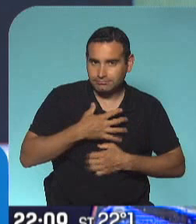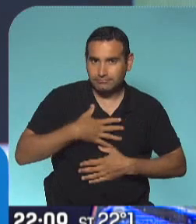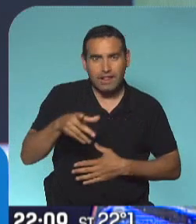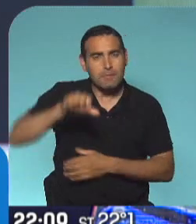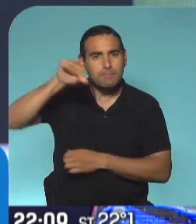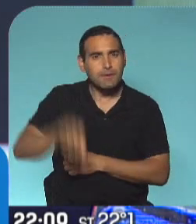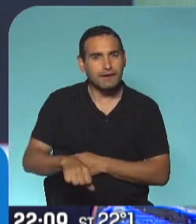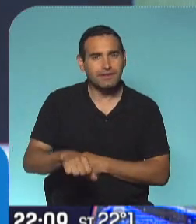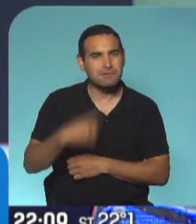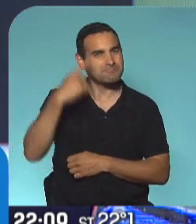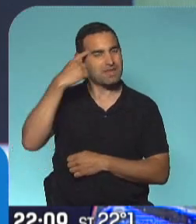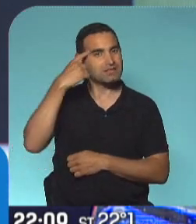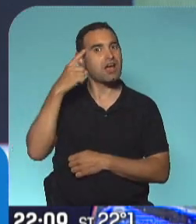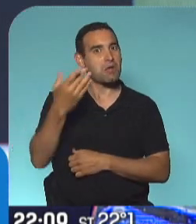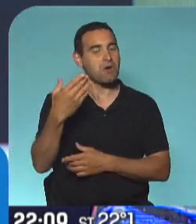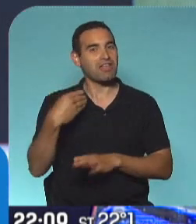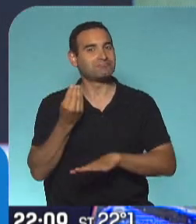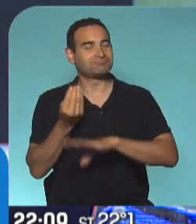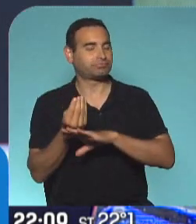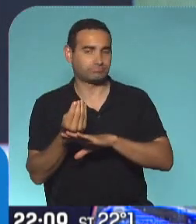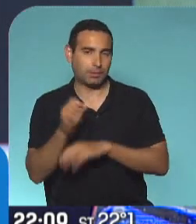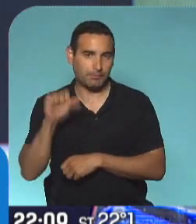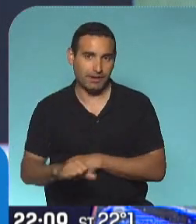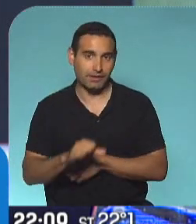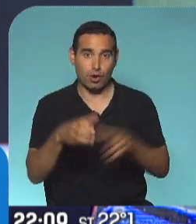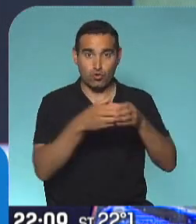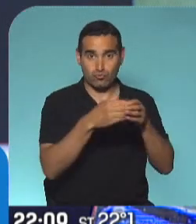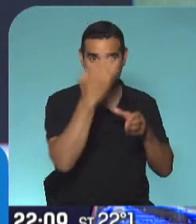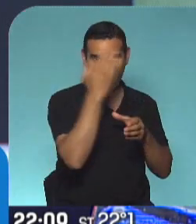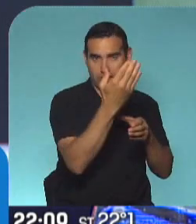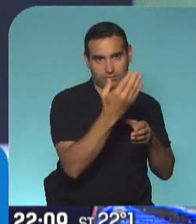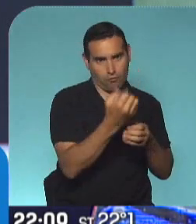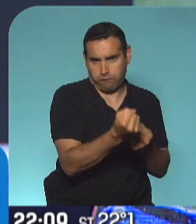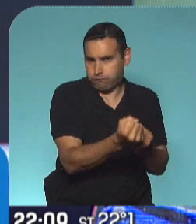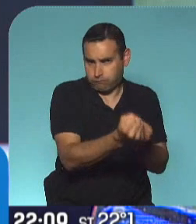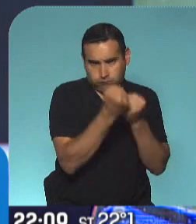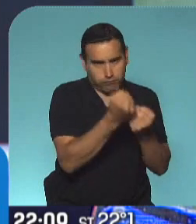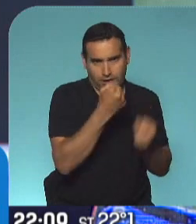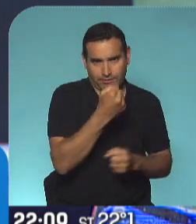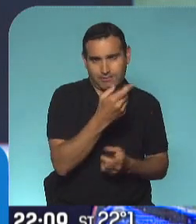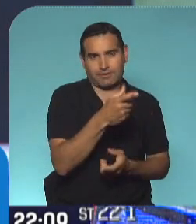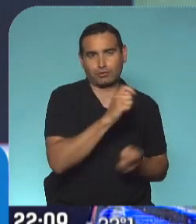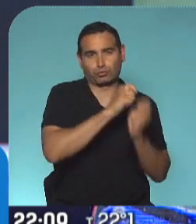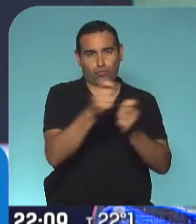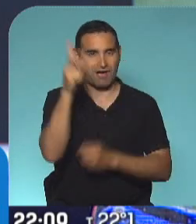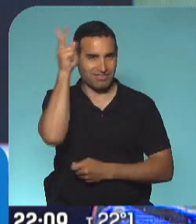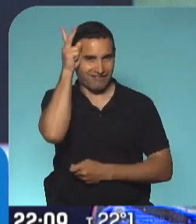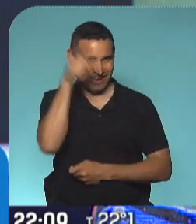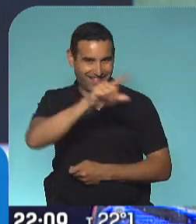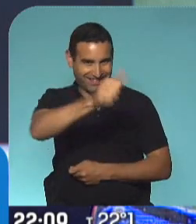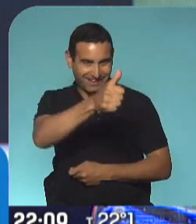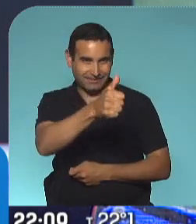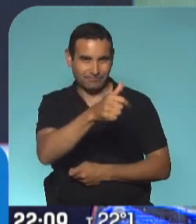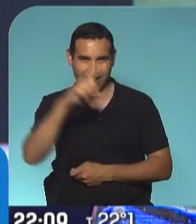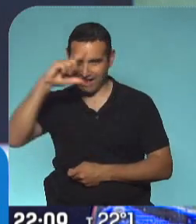perdió creyendo que tenía alguna oportunidad, y entonces el Frente Amplio estaba todavía muy fuerte y le dio la victoria a Tabaré Vázquez y él quedó